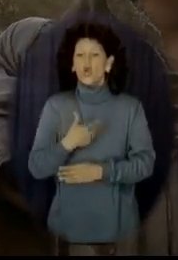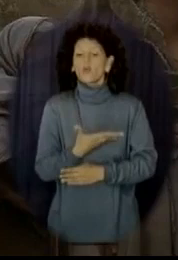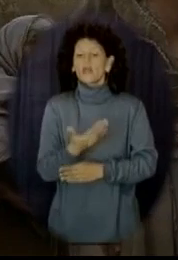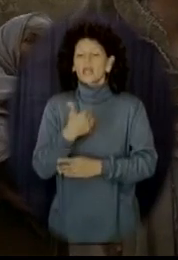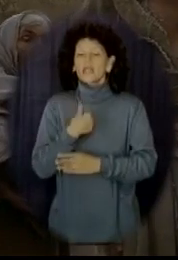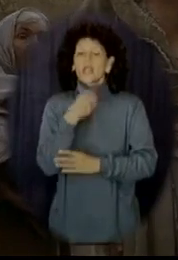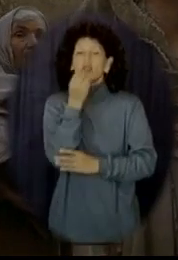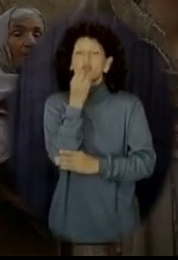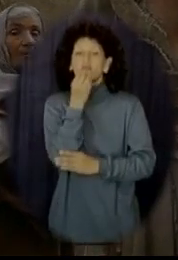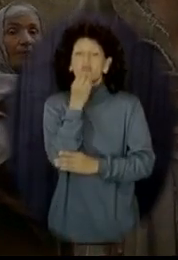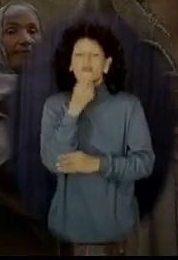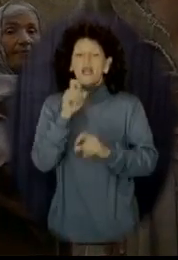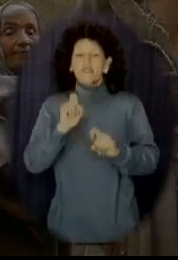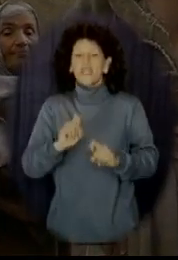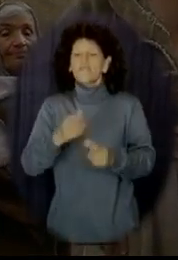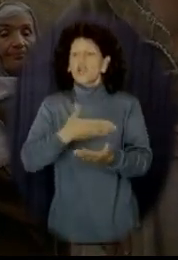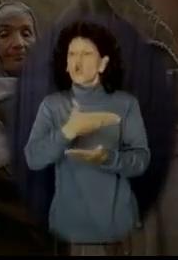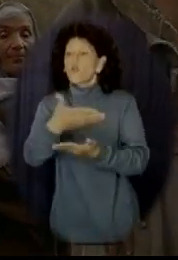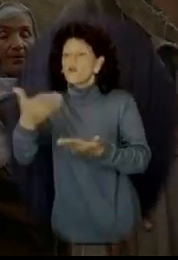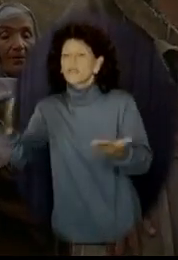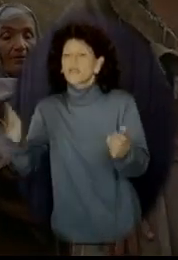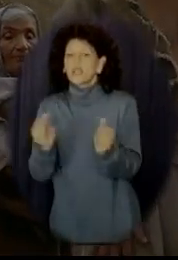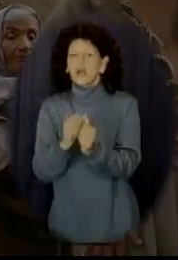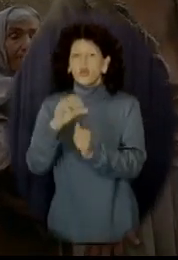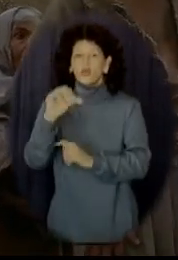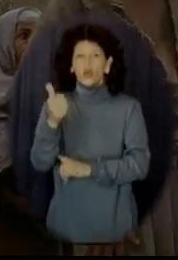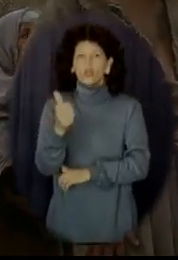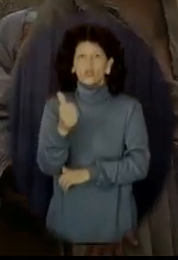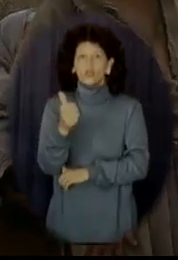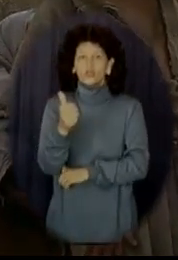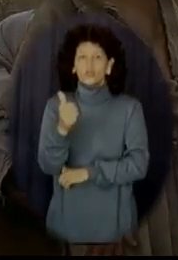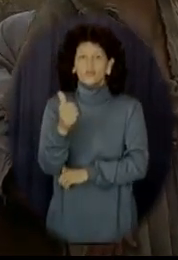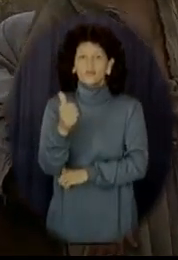Y el que tenga comida, debe compartirla.